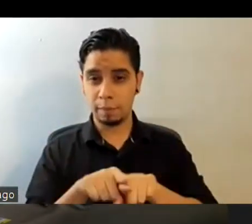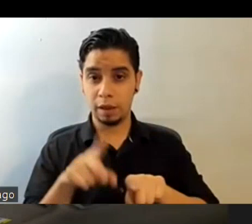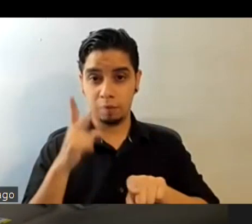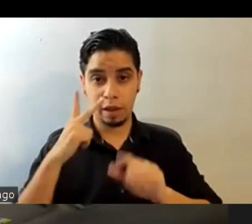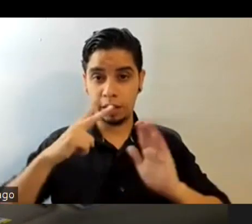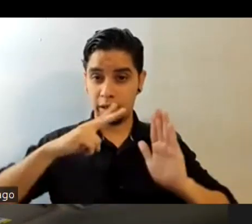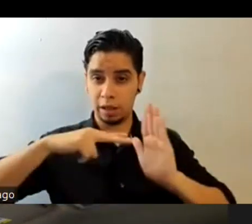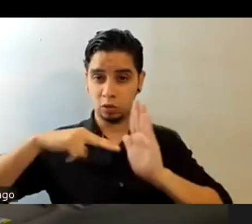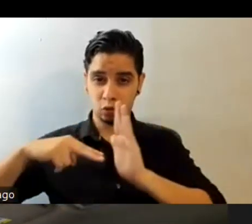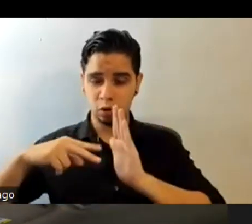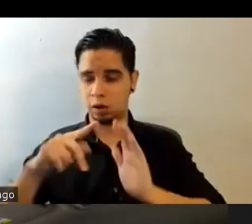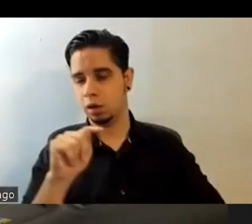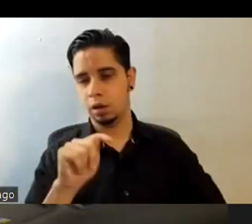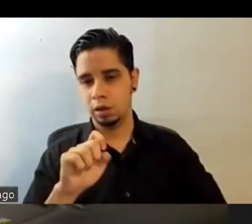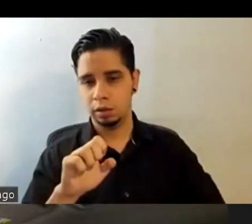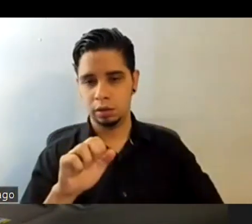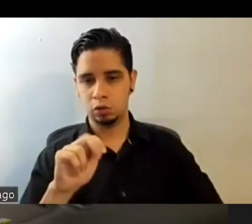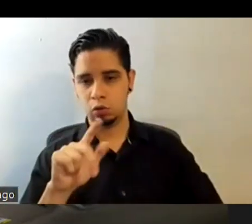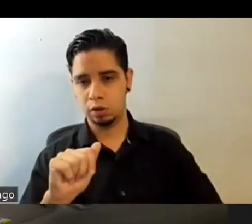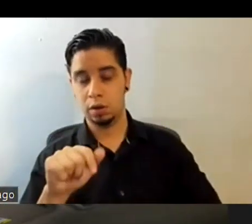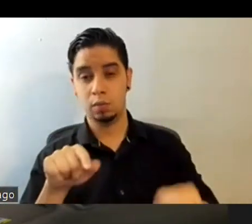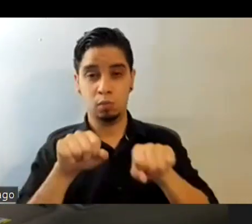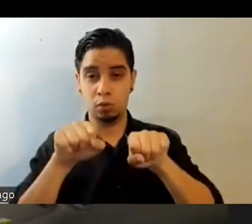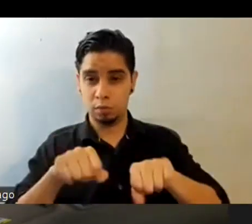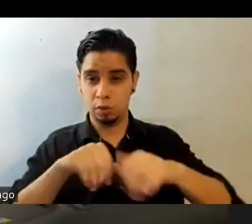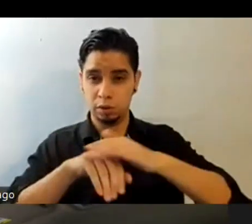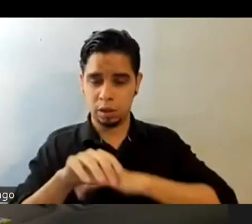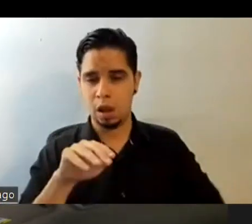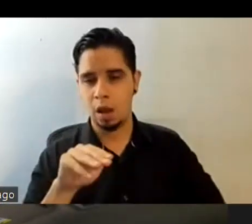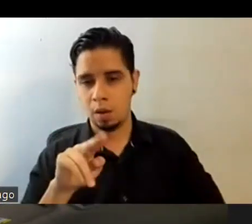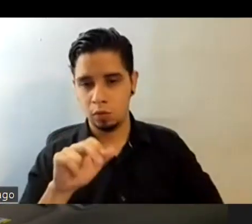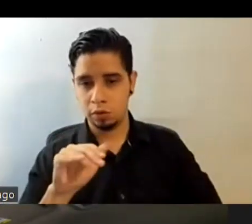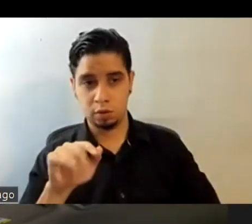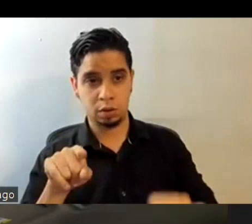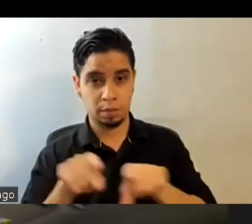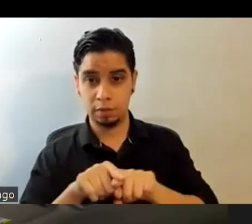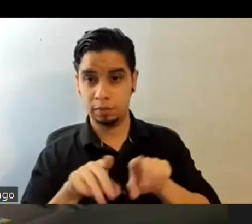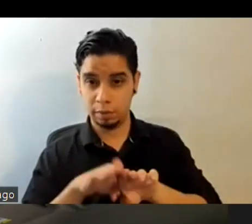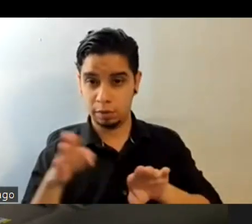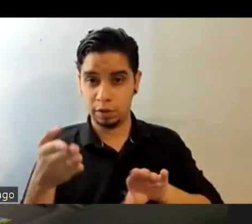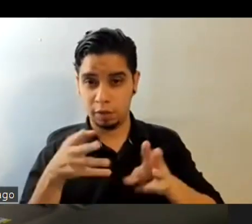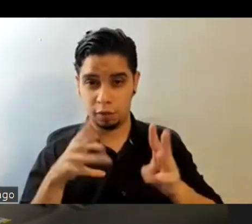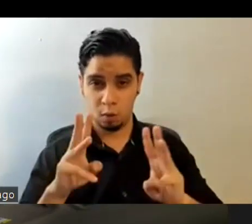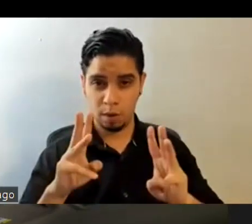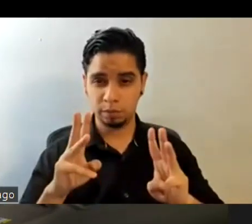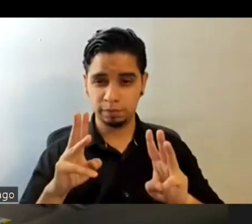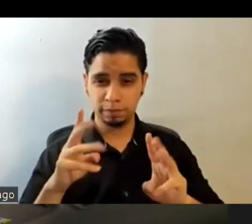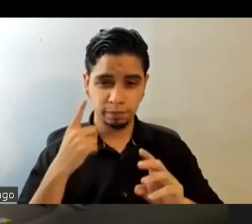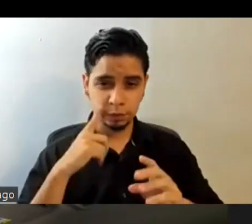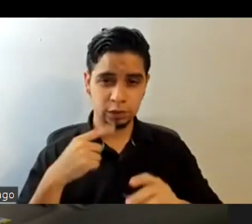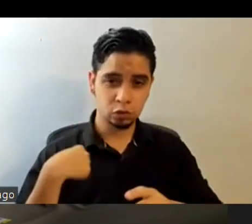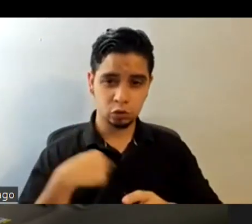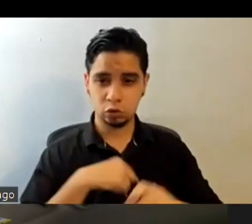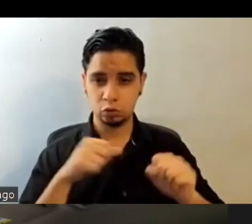lecturas, tertulias, pudimos entrar a los museos, porque los museos también se abrieron de esta manera para que nosotros